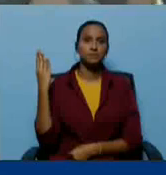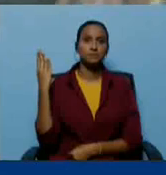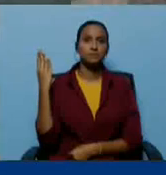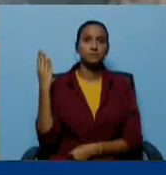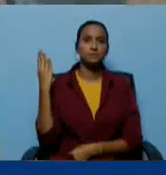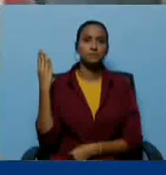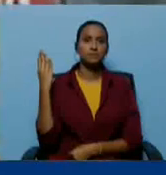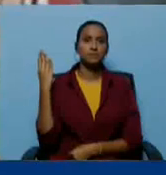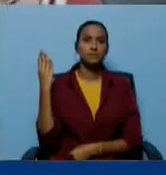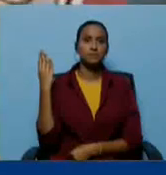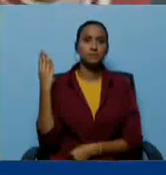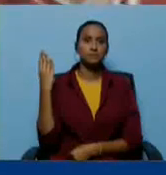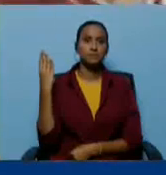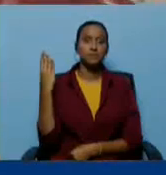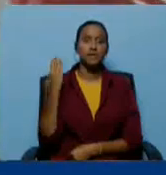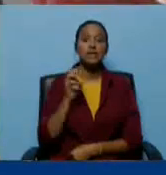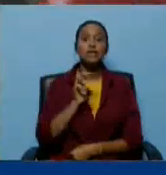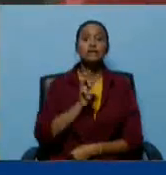31